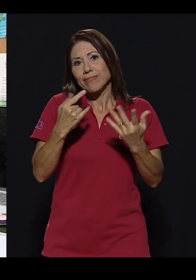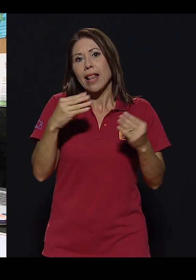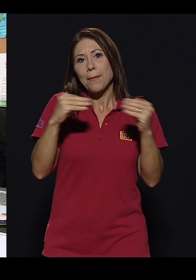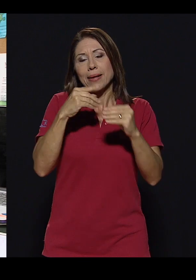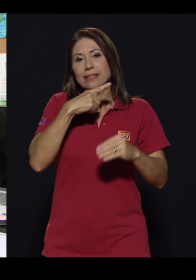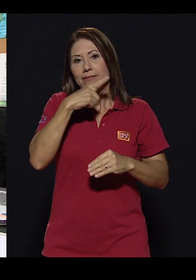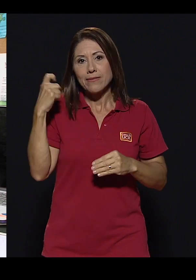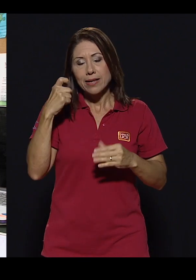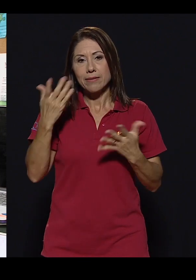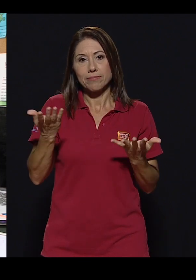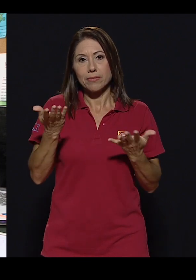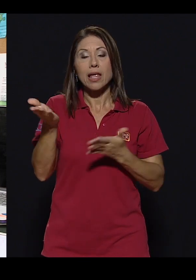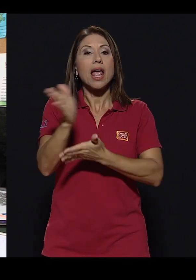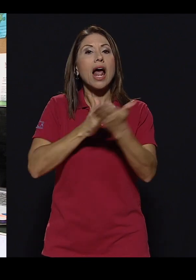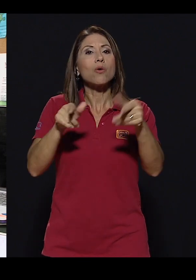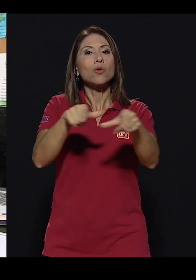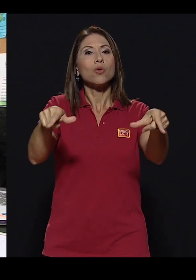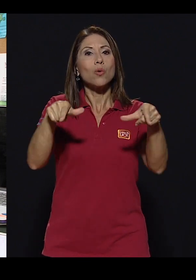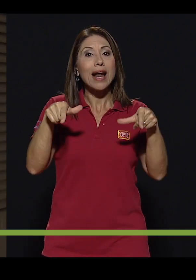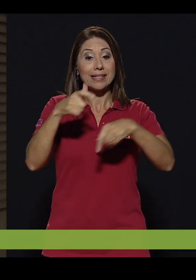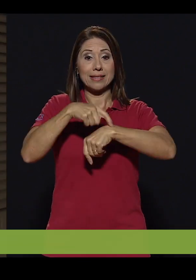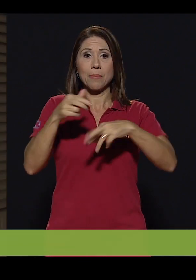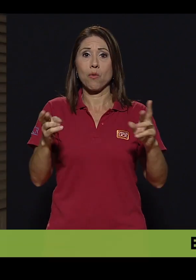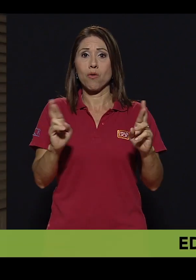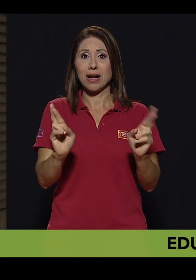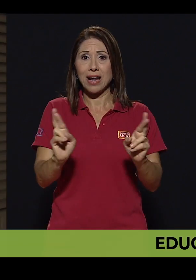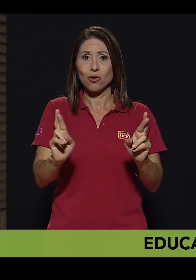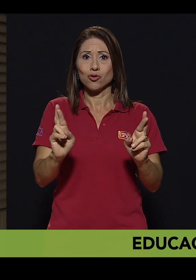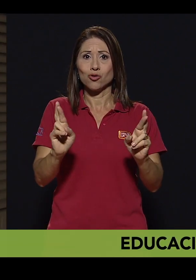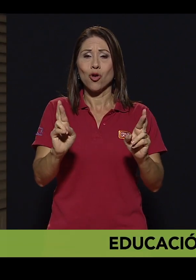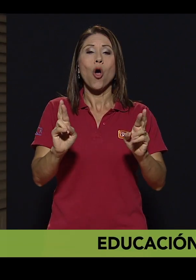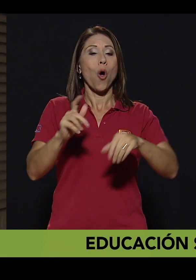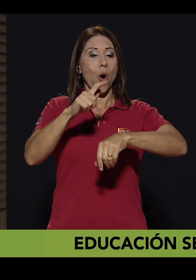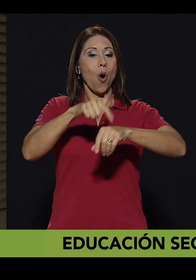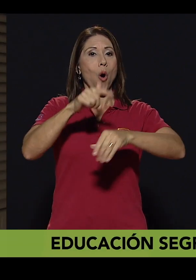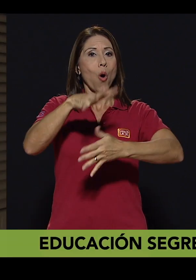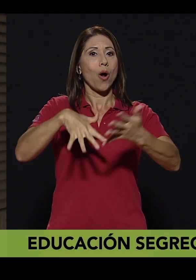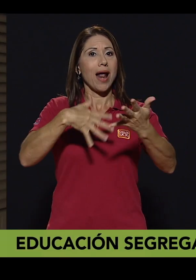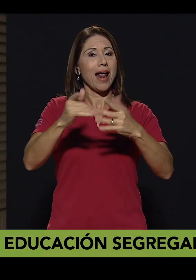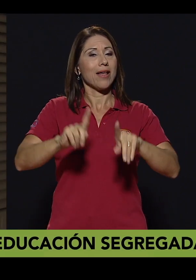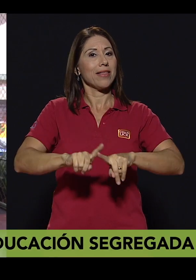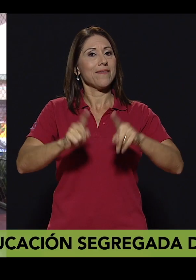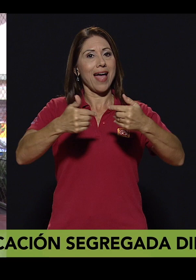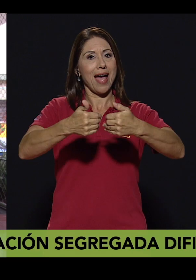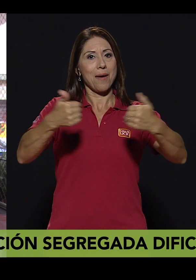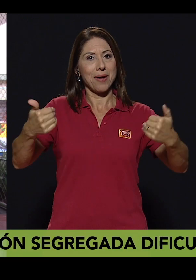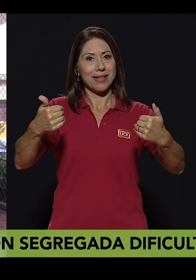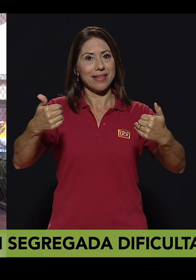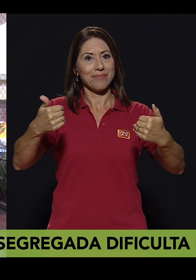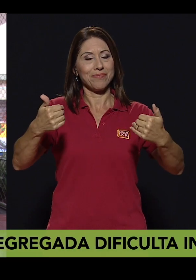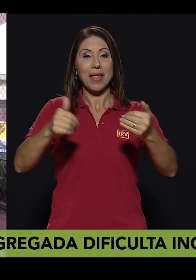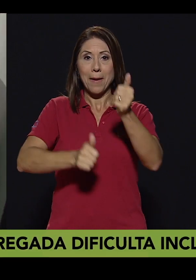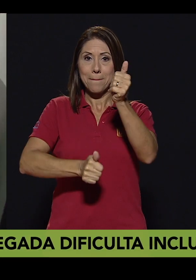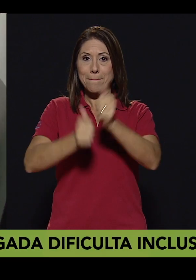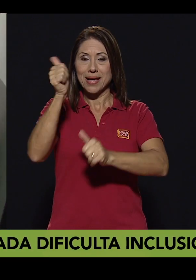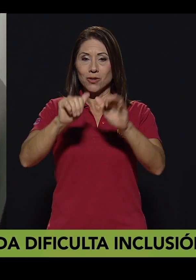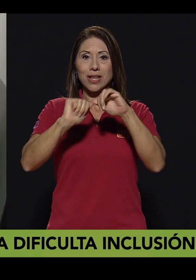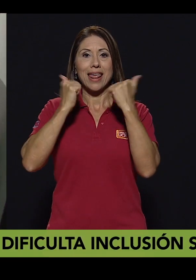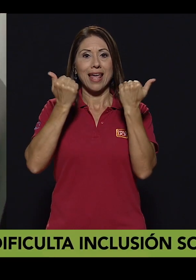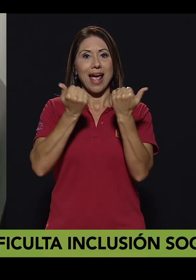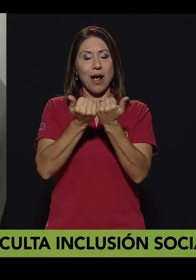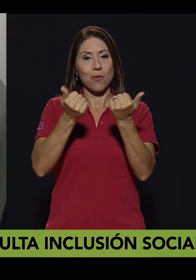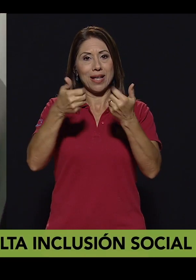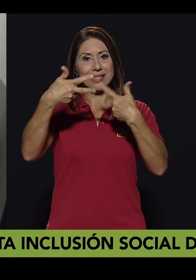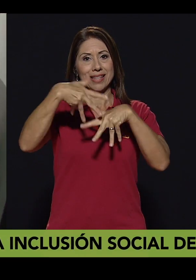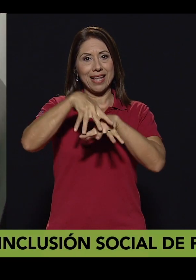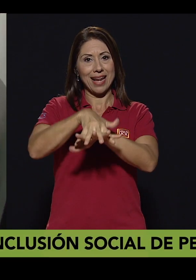este en algunos lugares los recreos son totalmente aparte y la interacción en la mayoría de las